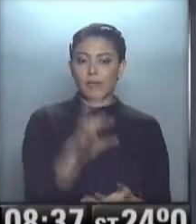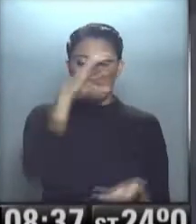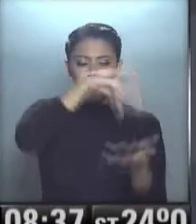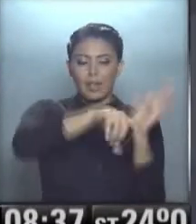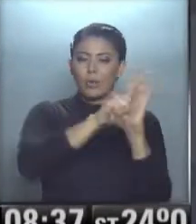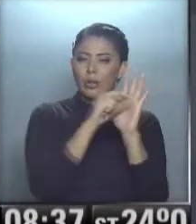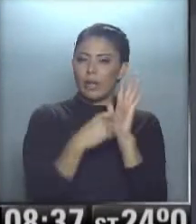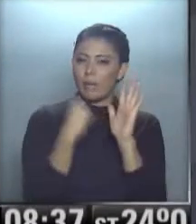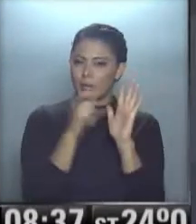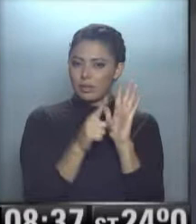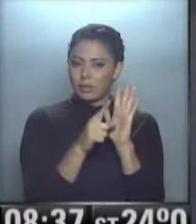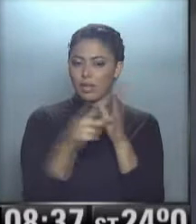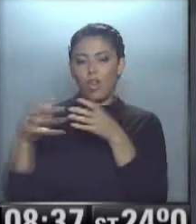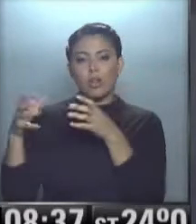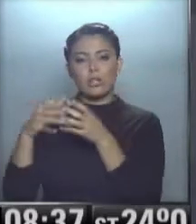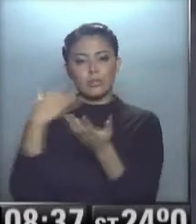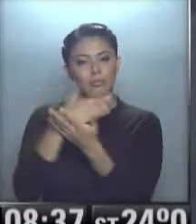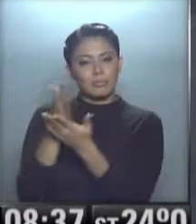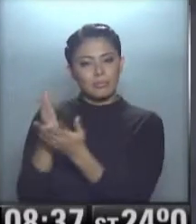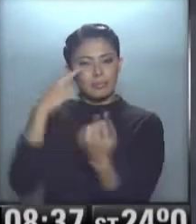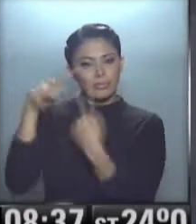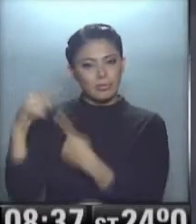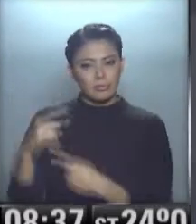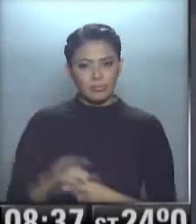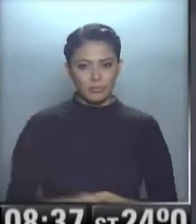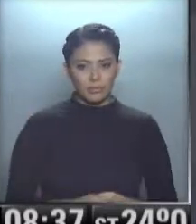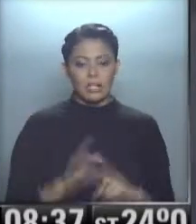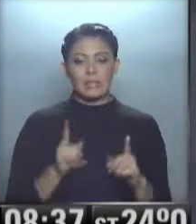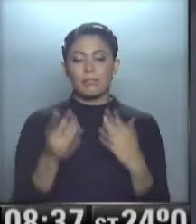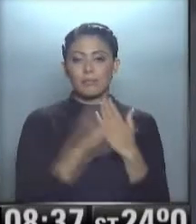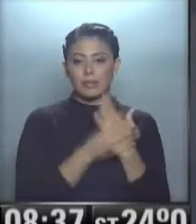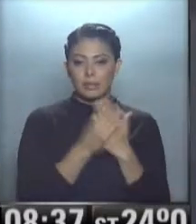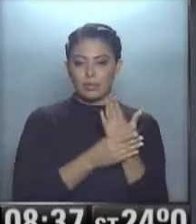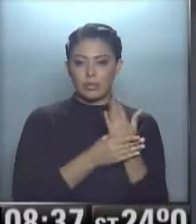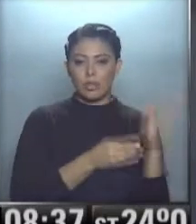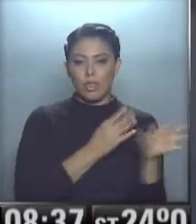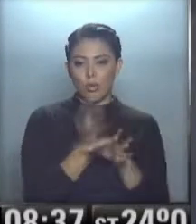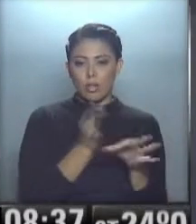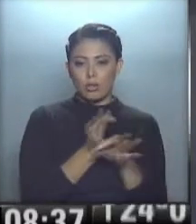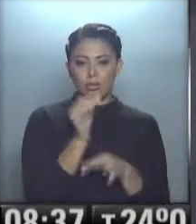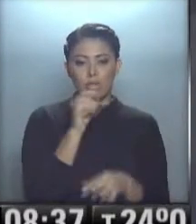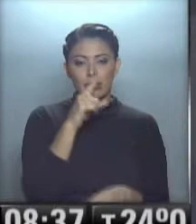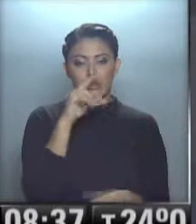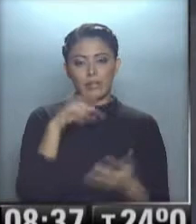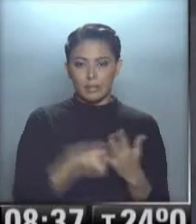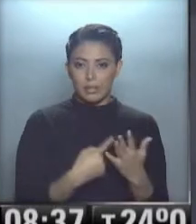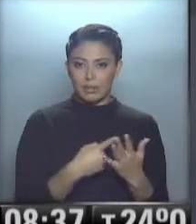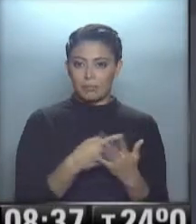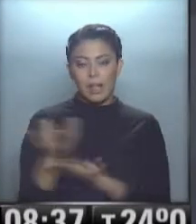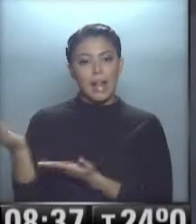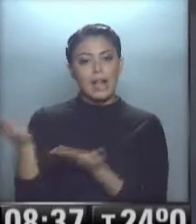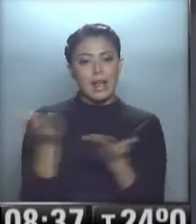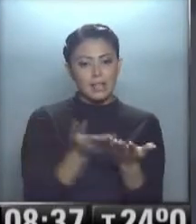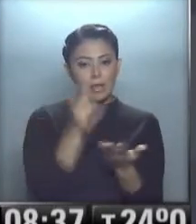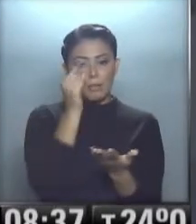legislatura porteña por parte de la organización multisectorial. Por su parte, el ministro de Educación de la ciudad, Esteban Bullrich, recibió